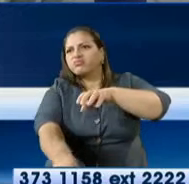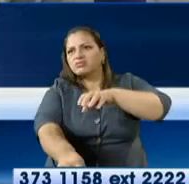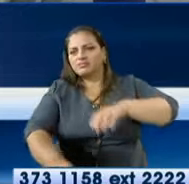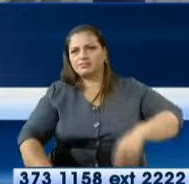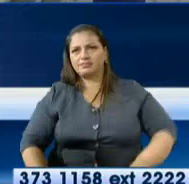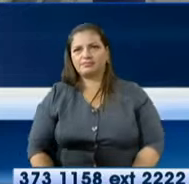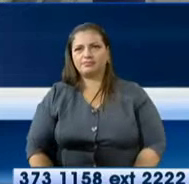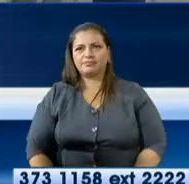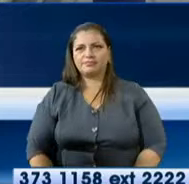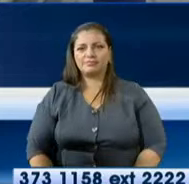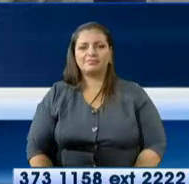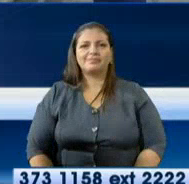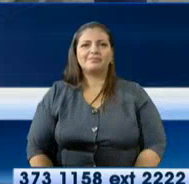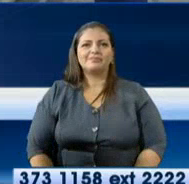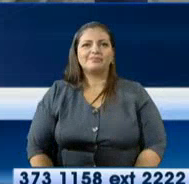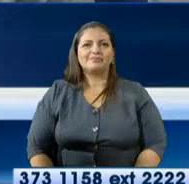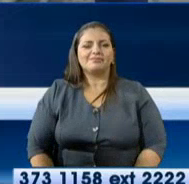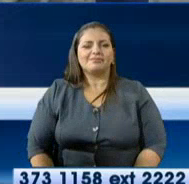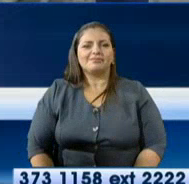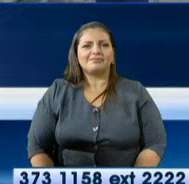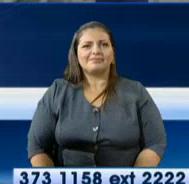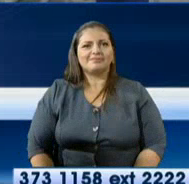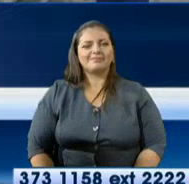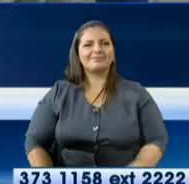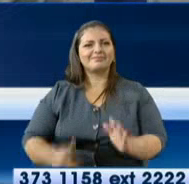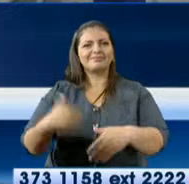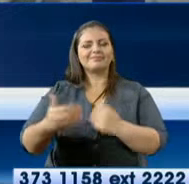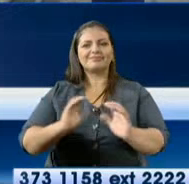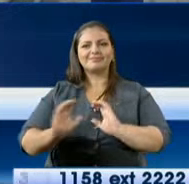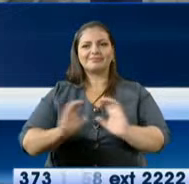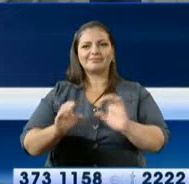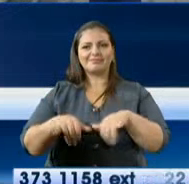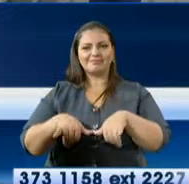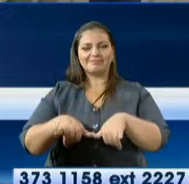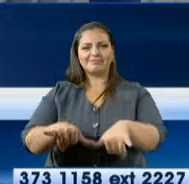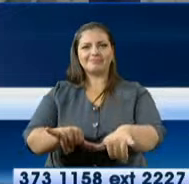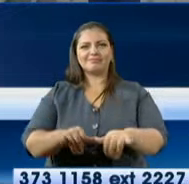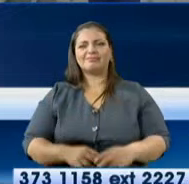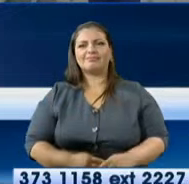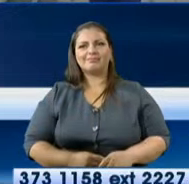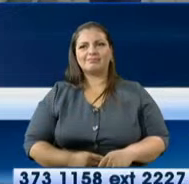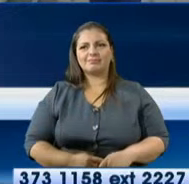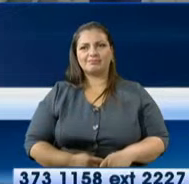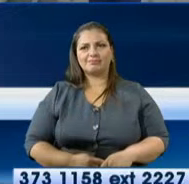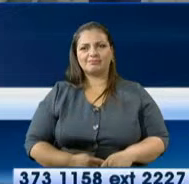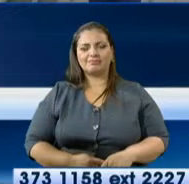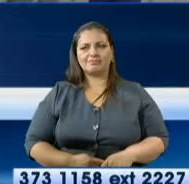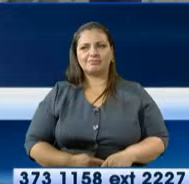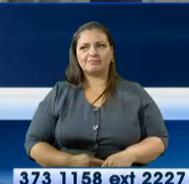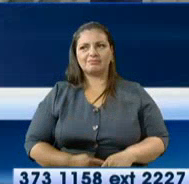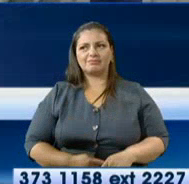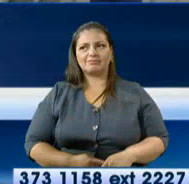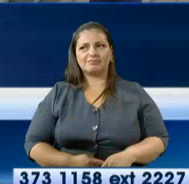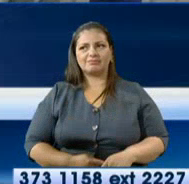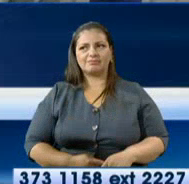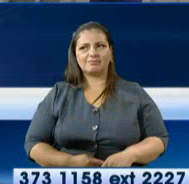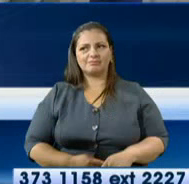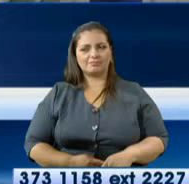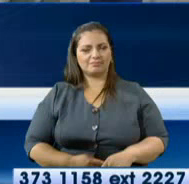cómo va mejorando esa situación, que ojalá mejore del todo, por lo menos hasta que se haga el trabajo del que tú has señalado, pero que se mantenga